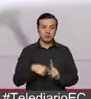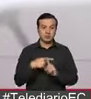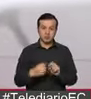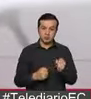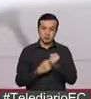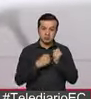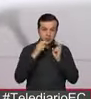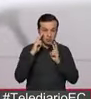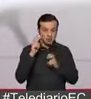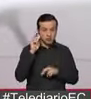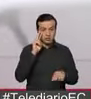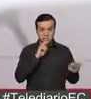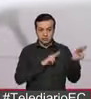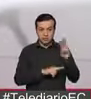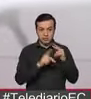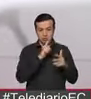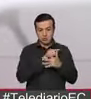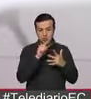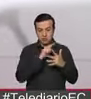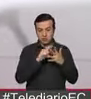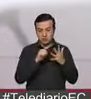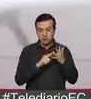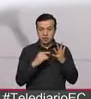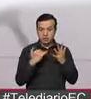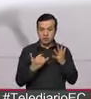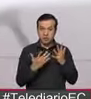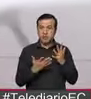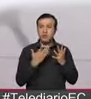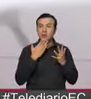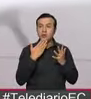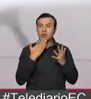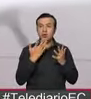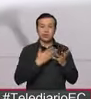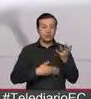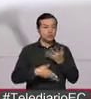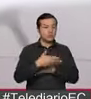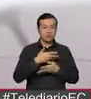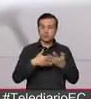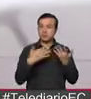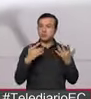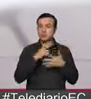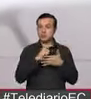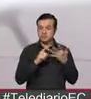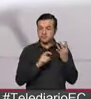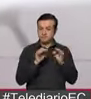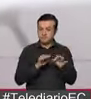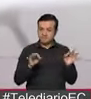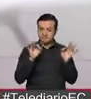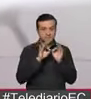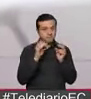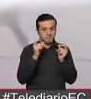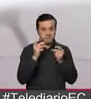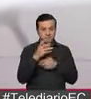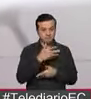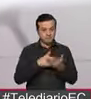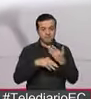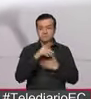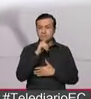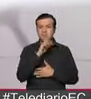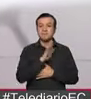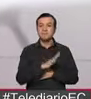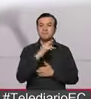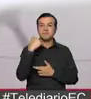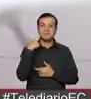e investigamos con fiscalía caso a caso pero ahora hay finos fenómenos tan dinámicos que requieren ese mismo dinamismo de parte de la